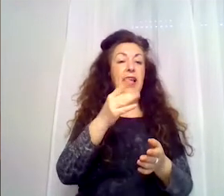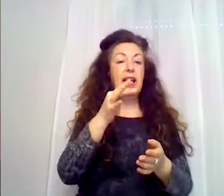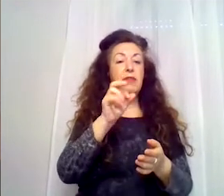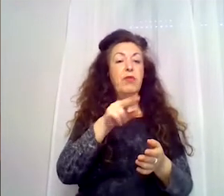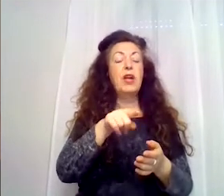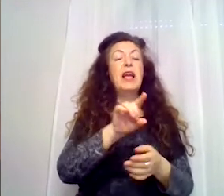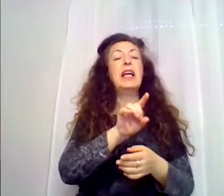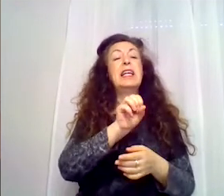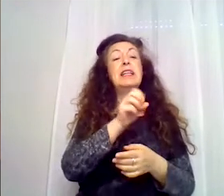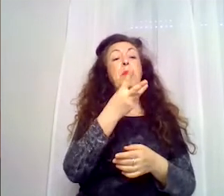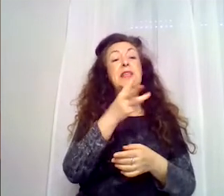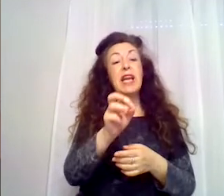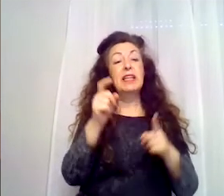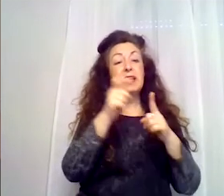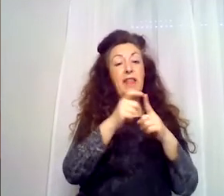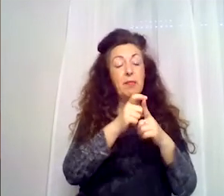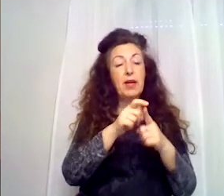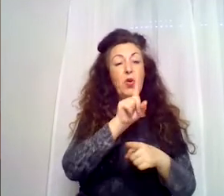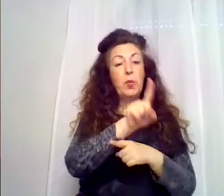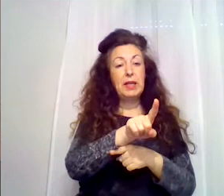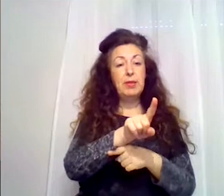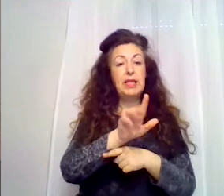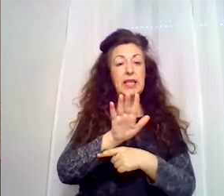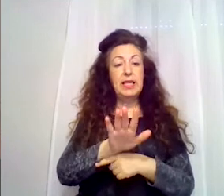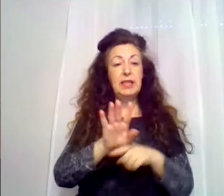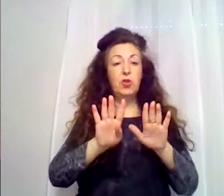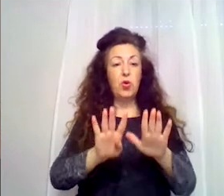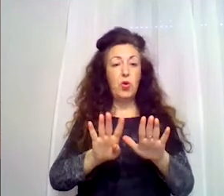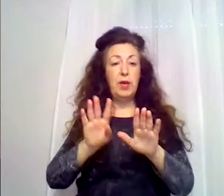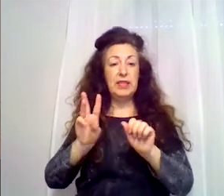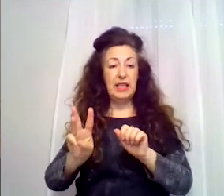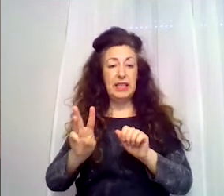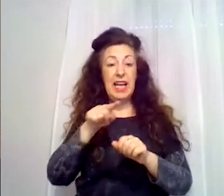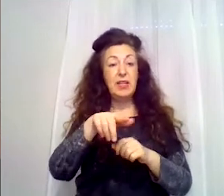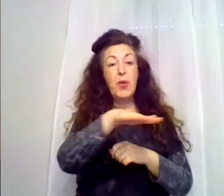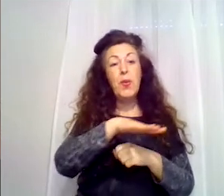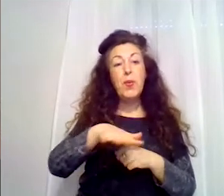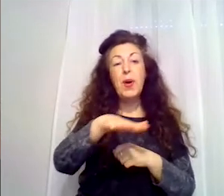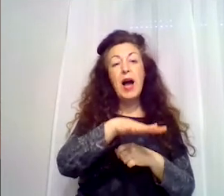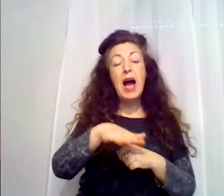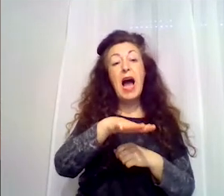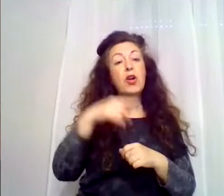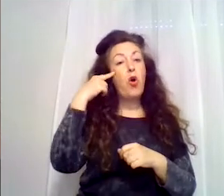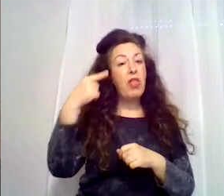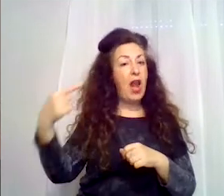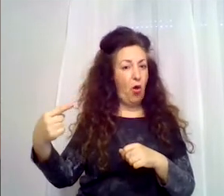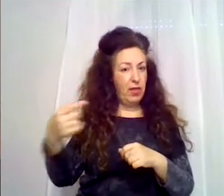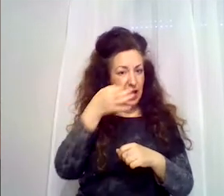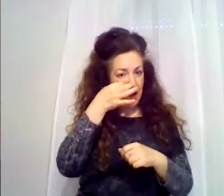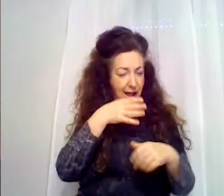Marlowe. El título de la charla es Muerte en Deptford. Marlowe supuestamente murió el 30 de mayo del